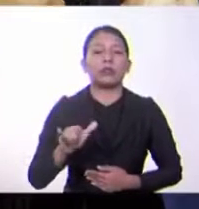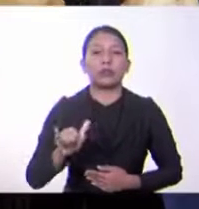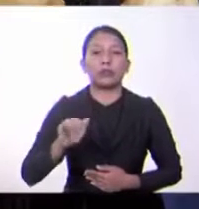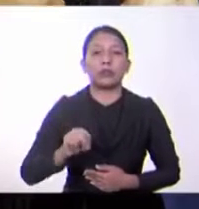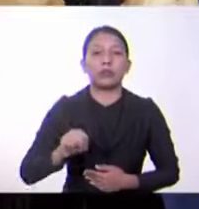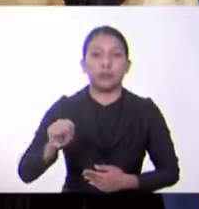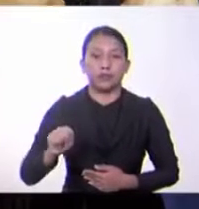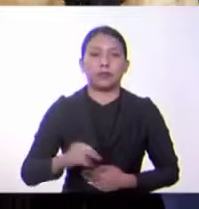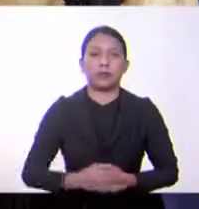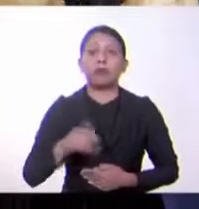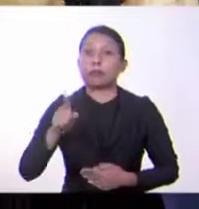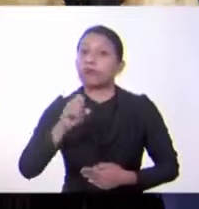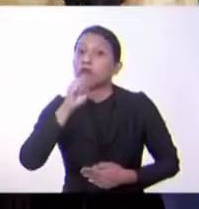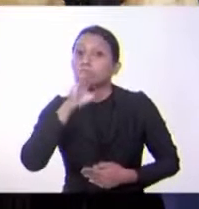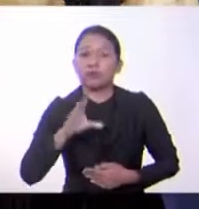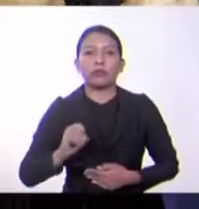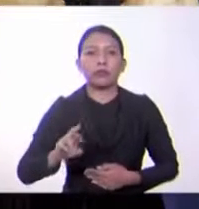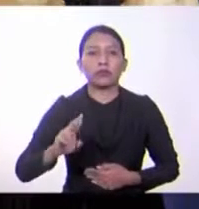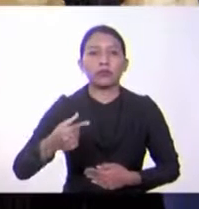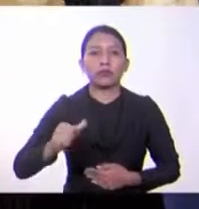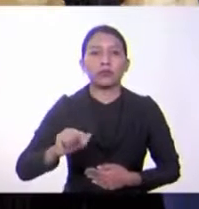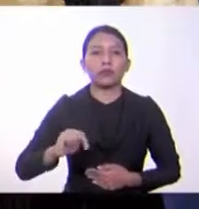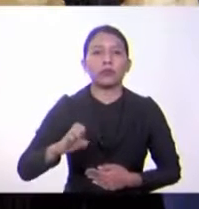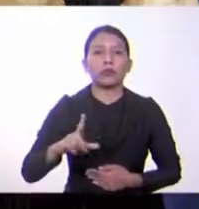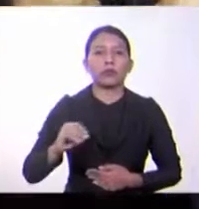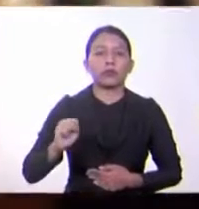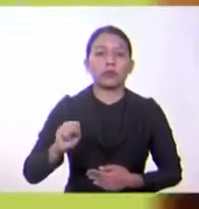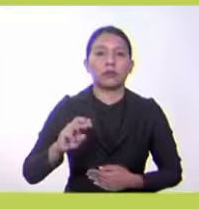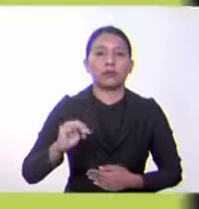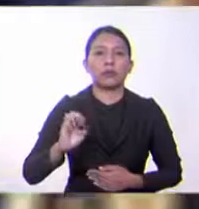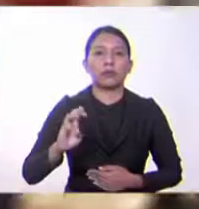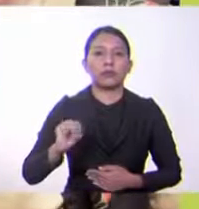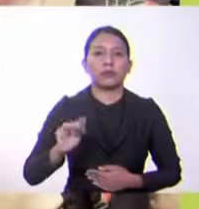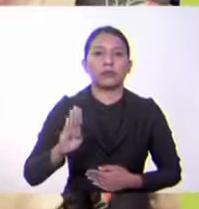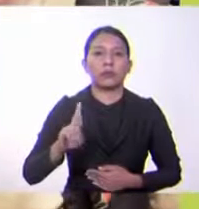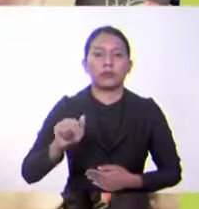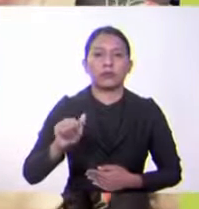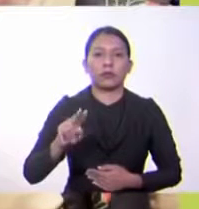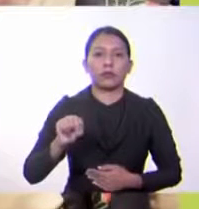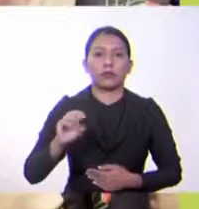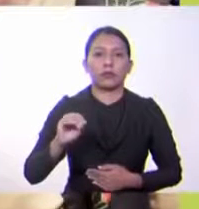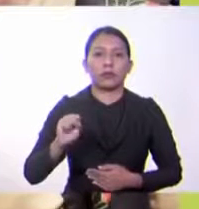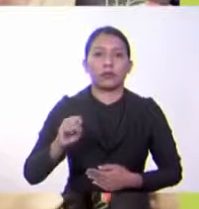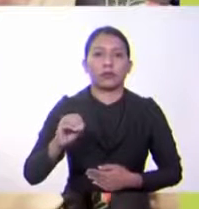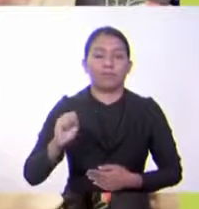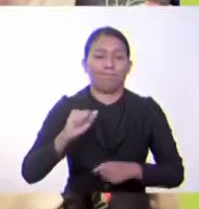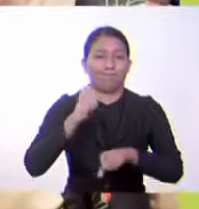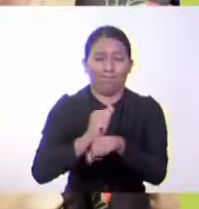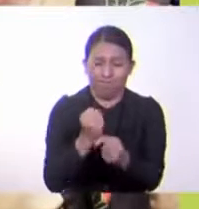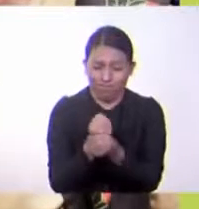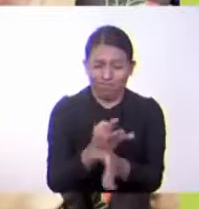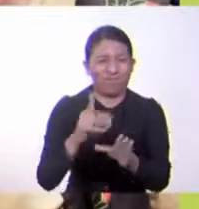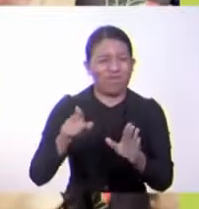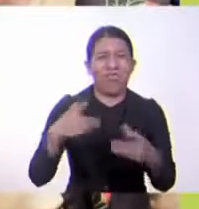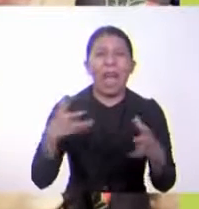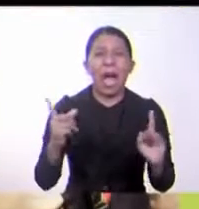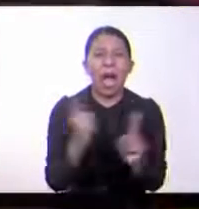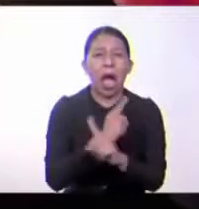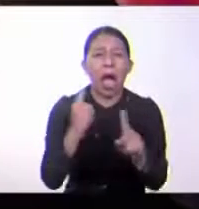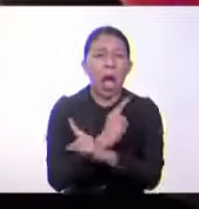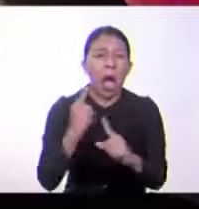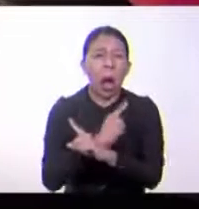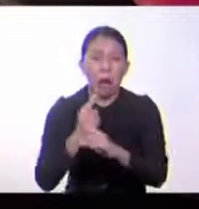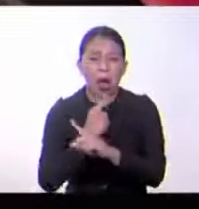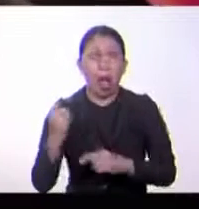los organelos membranosos se originaron por un mecanismo evolutivo totalmente diferente a los conocidos en su época,